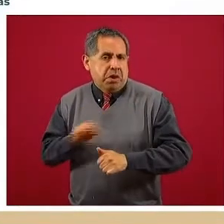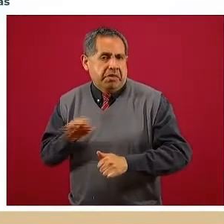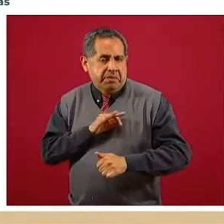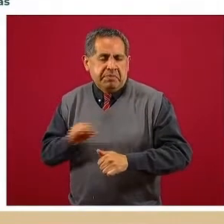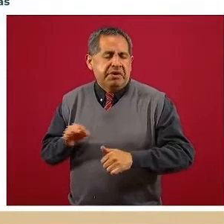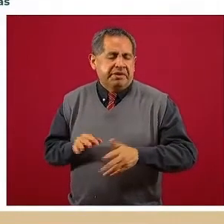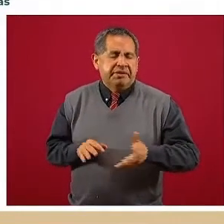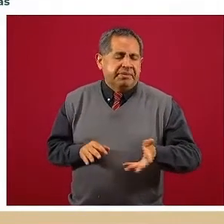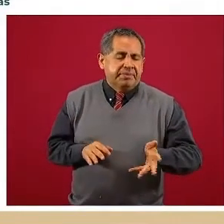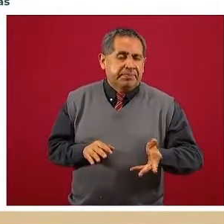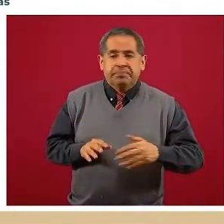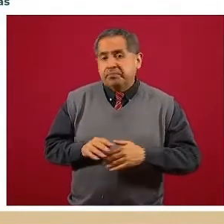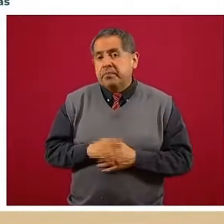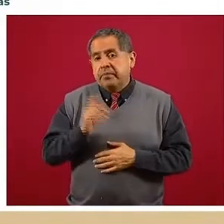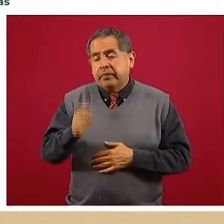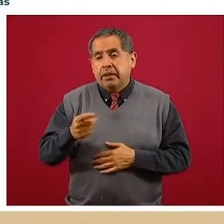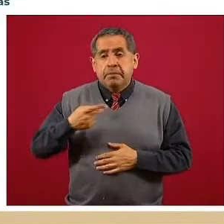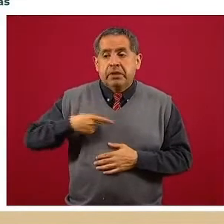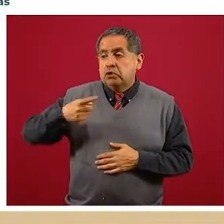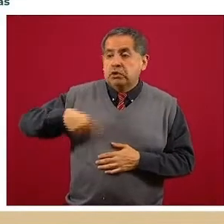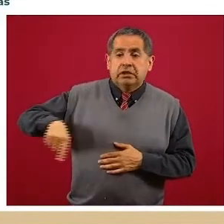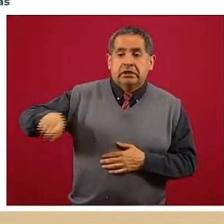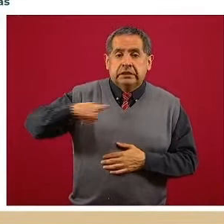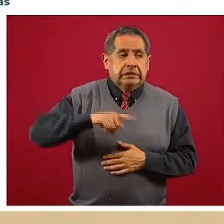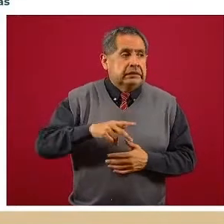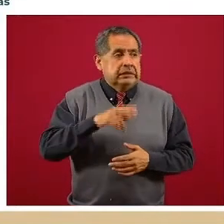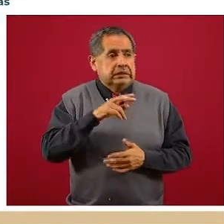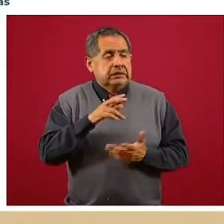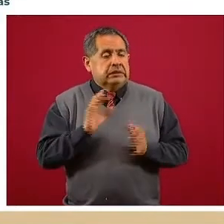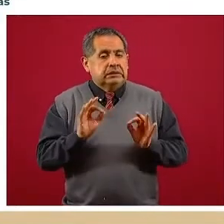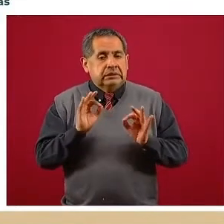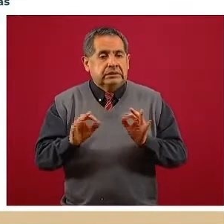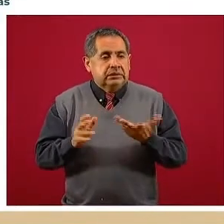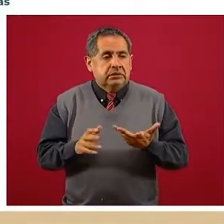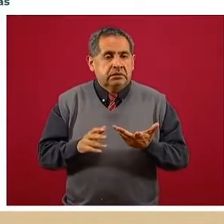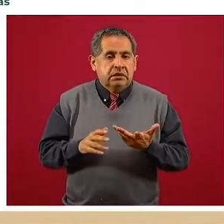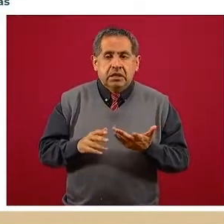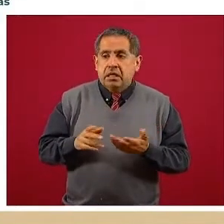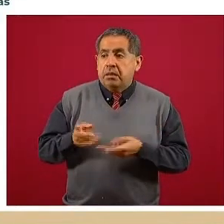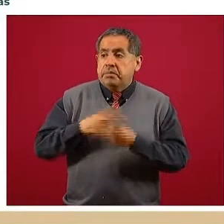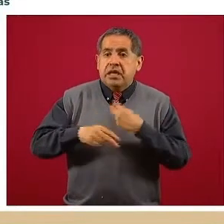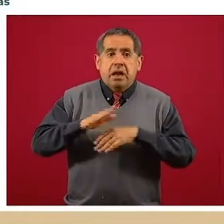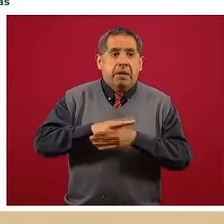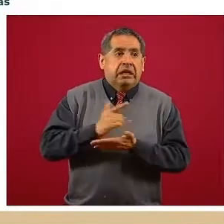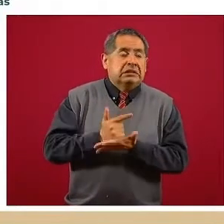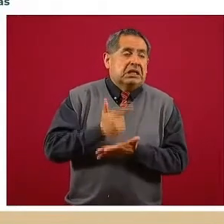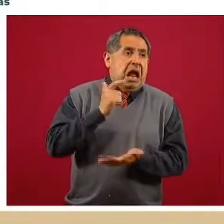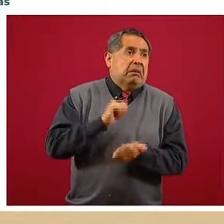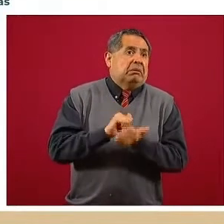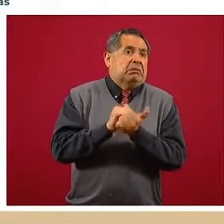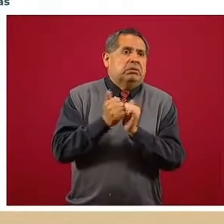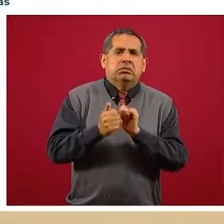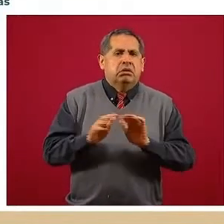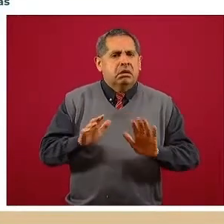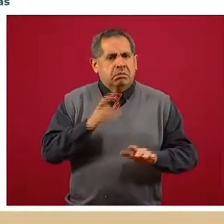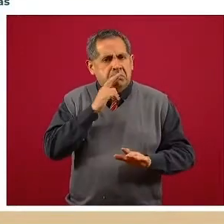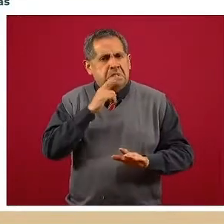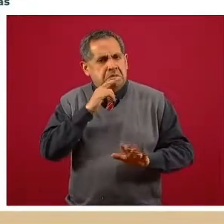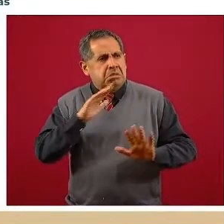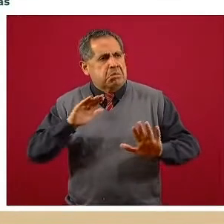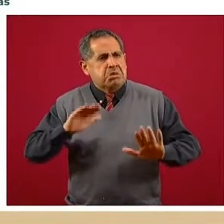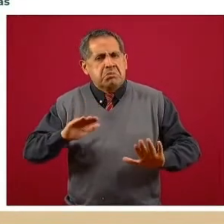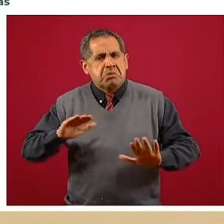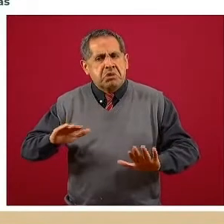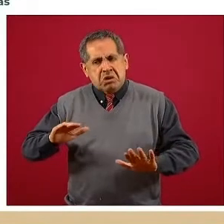las personas no necesariamente están ya progresando a una enfermedad grave, en el sentido que, si recuerdan, también estas proporciones las